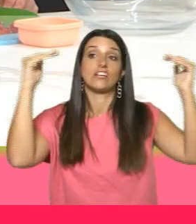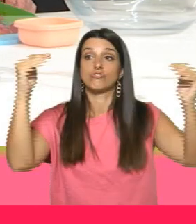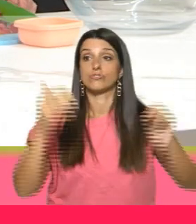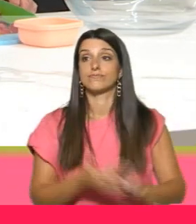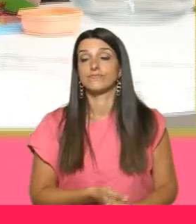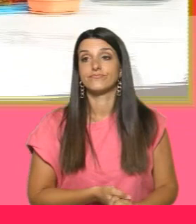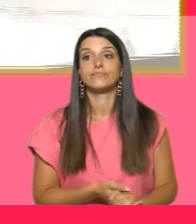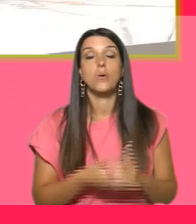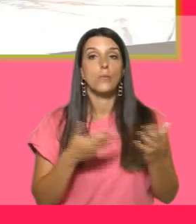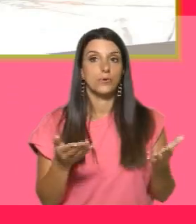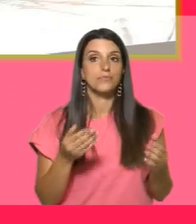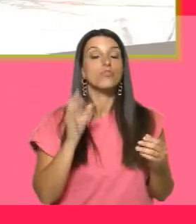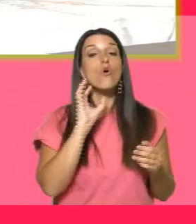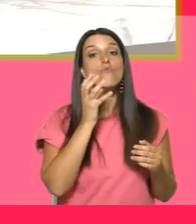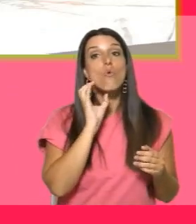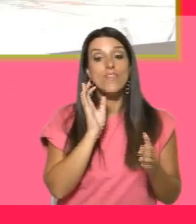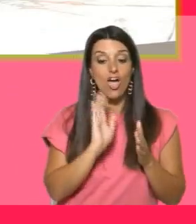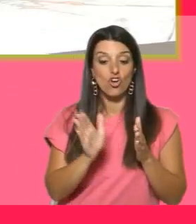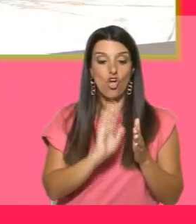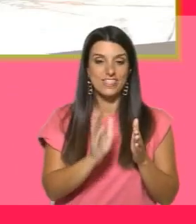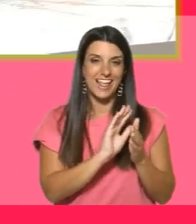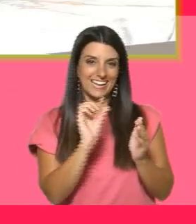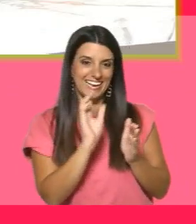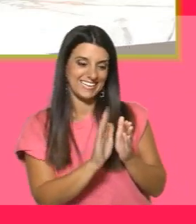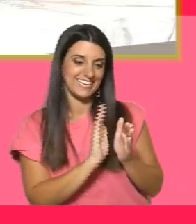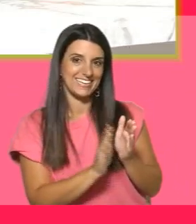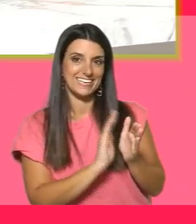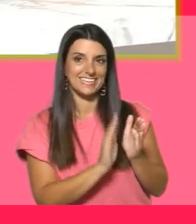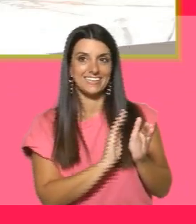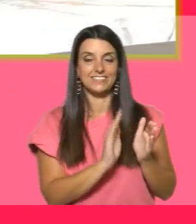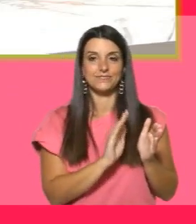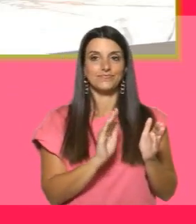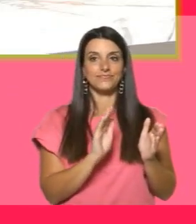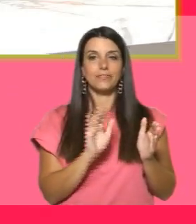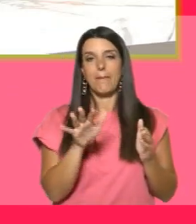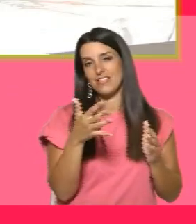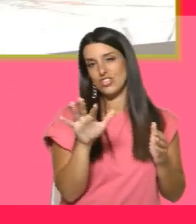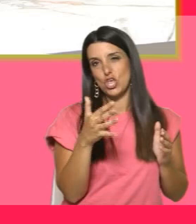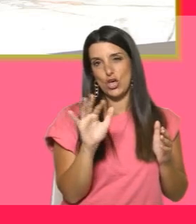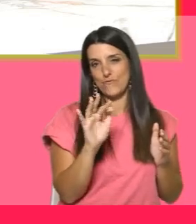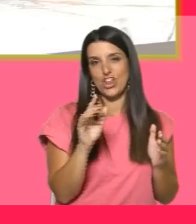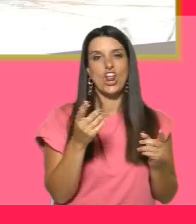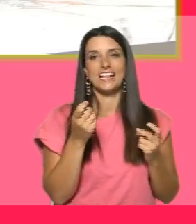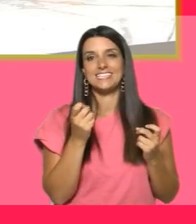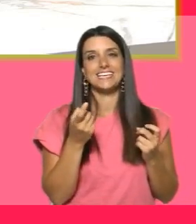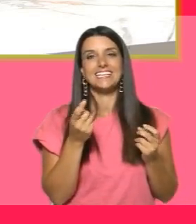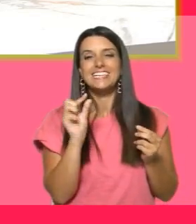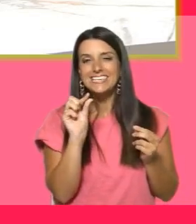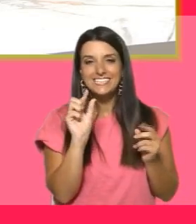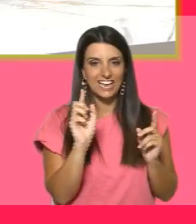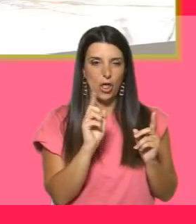techo. Mira, acá tengo la fruta que la voy a cortar así, bien pequeña. O más o menos, no tiene por qué ser súper